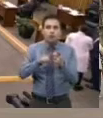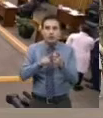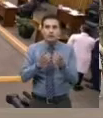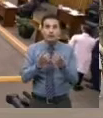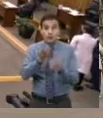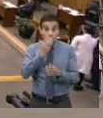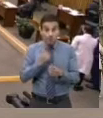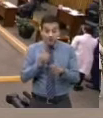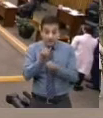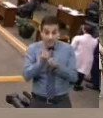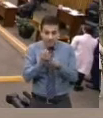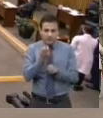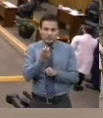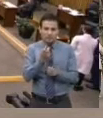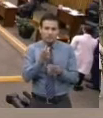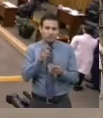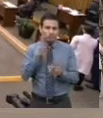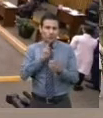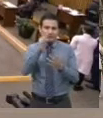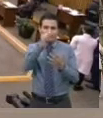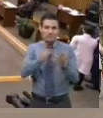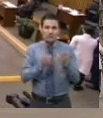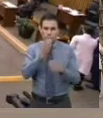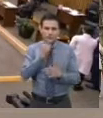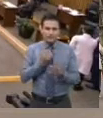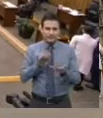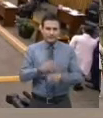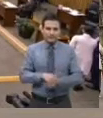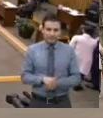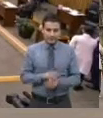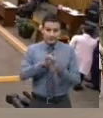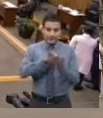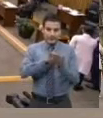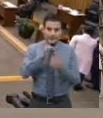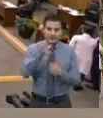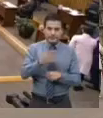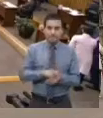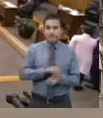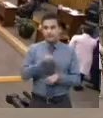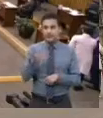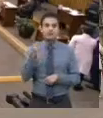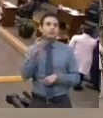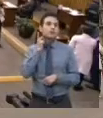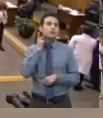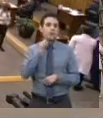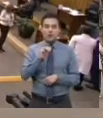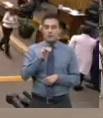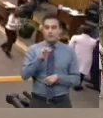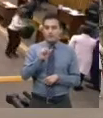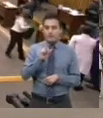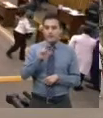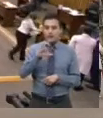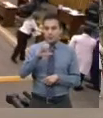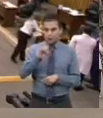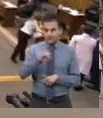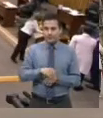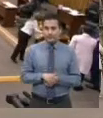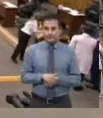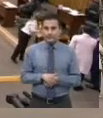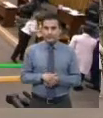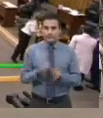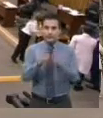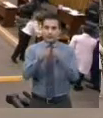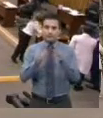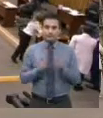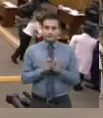presidente. Gracias. Muchas gracias, señor representante. Tiene la palabra el diputado Marco Gómez Alcántar, consejero del Poder Legislativo del Partido Verde Ecologista